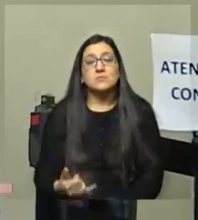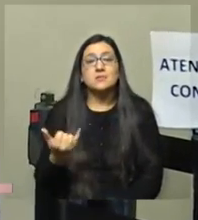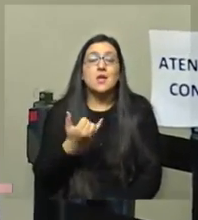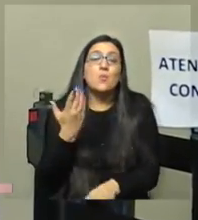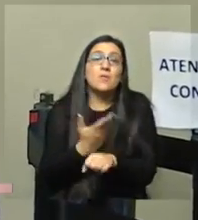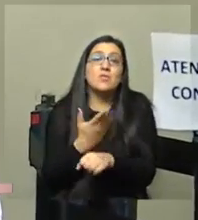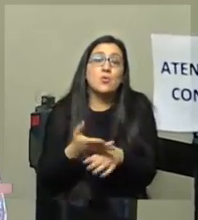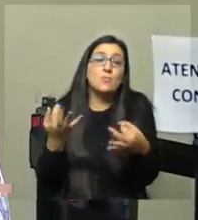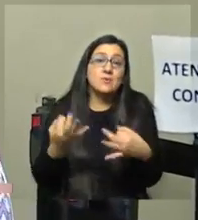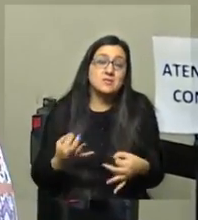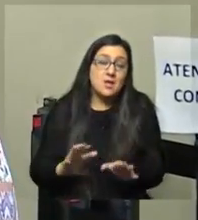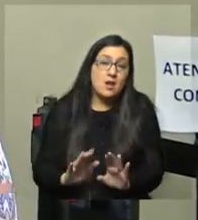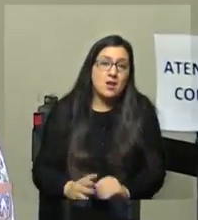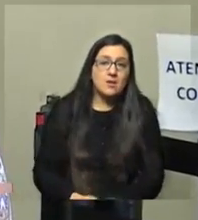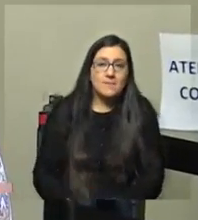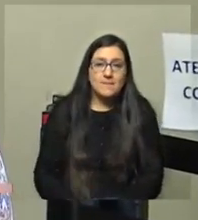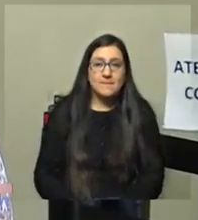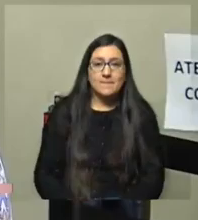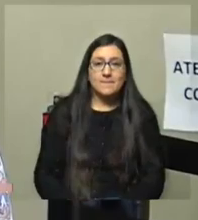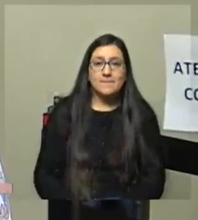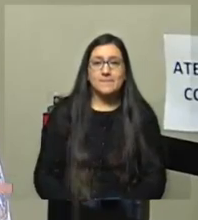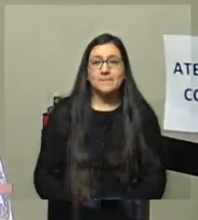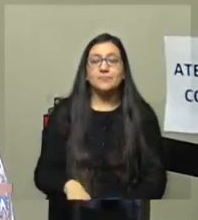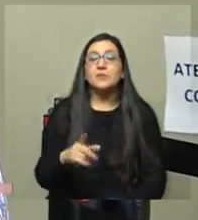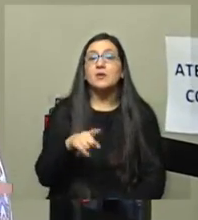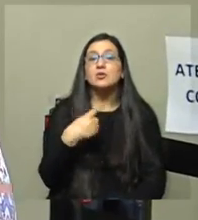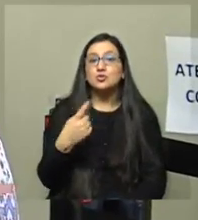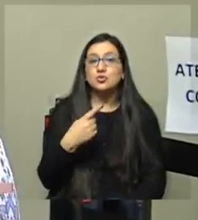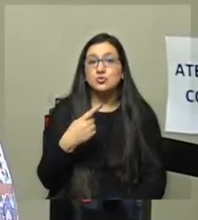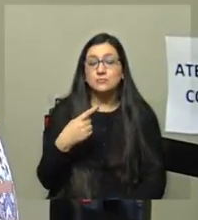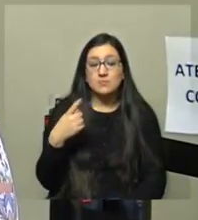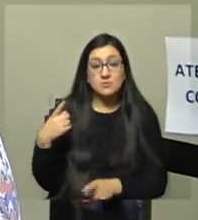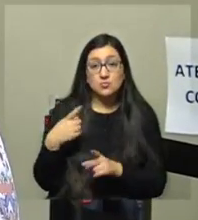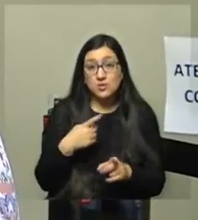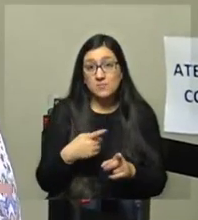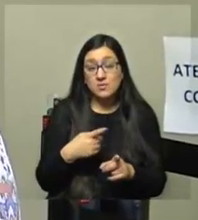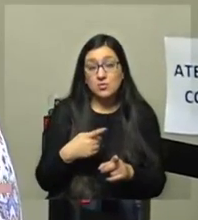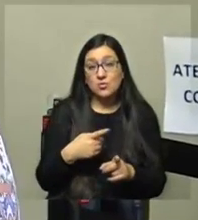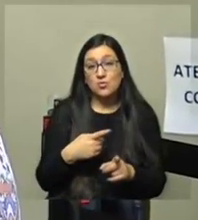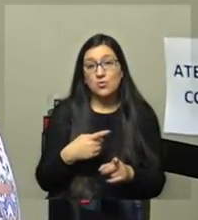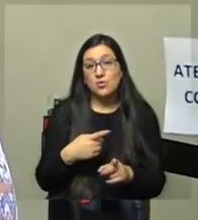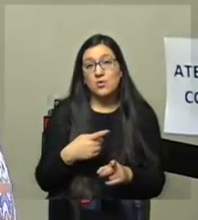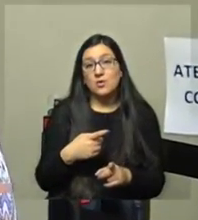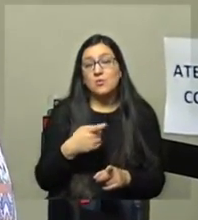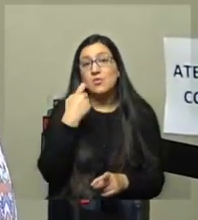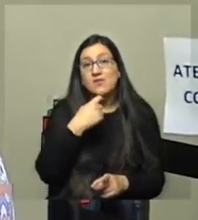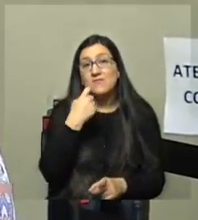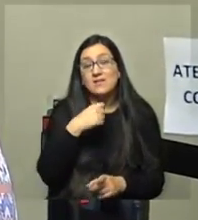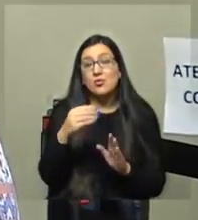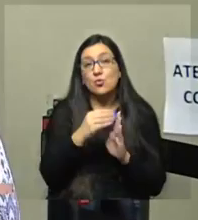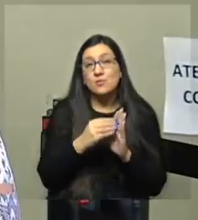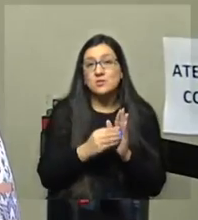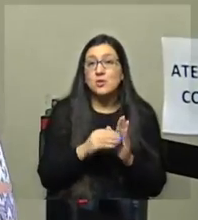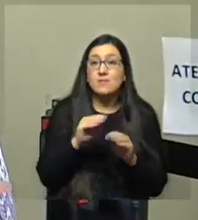por comunicación interna que tenemos. Nosotros vamos haciendo un seguimiento y cuando le van faltando documentación se le